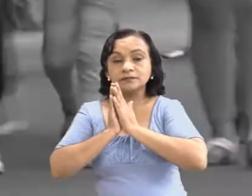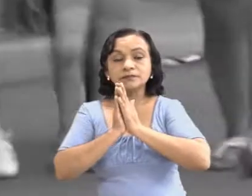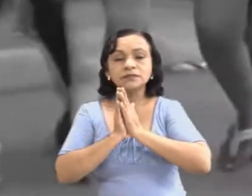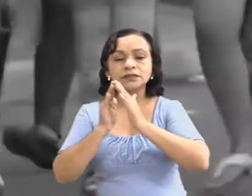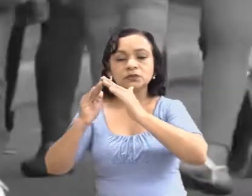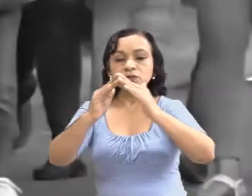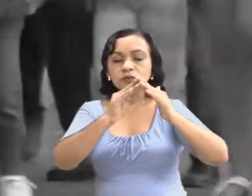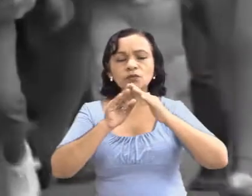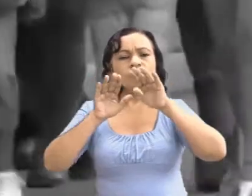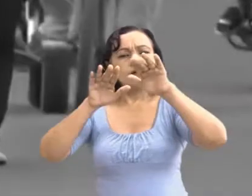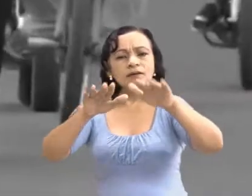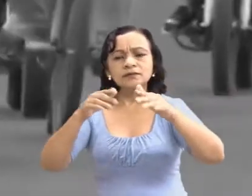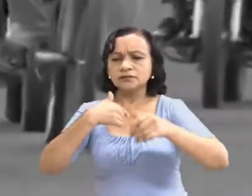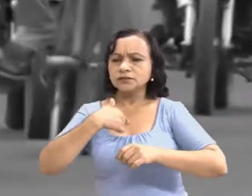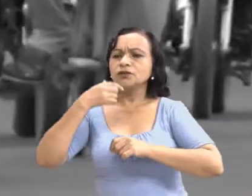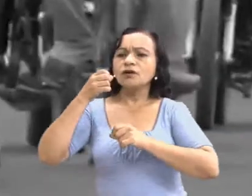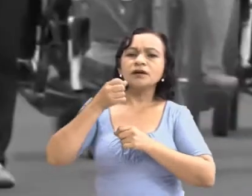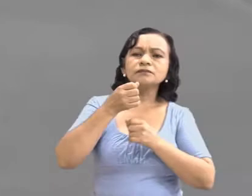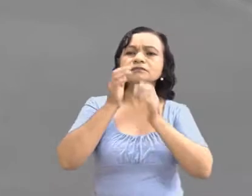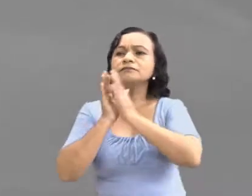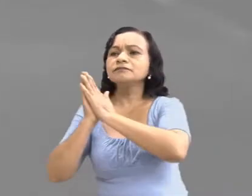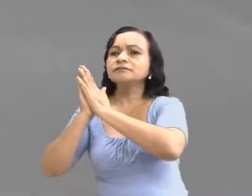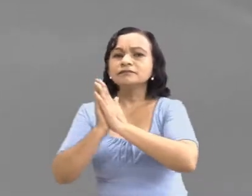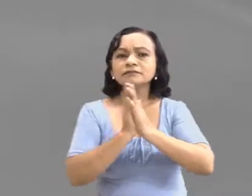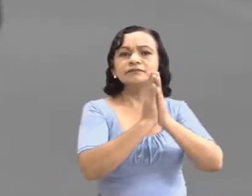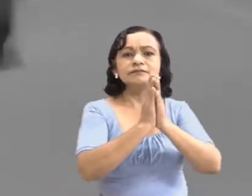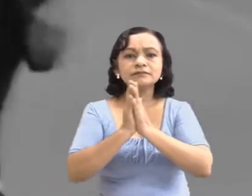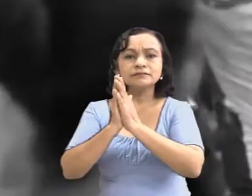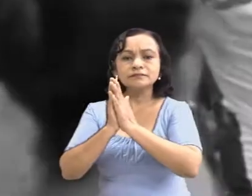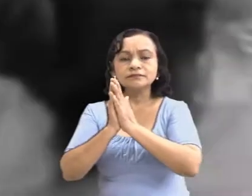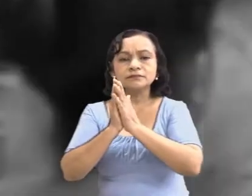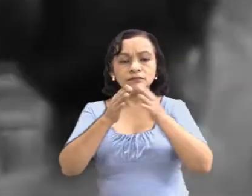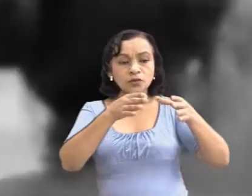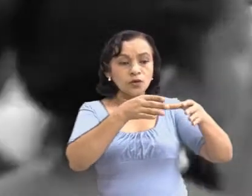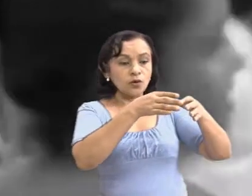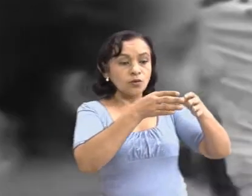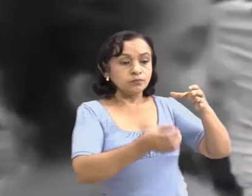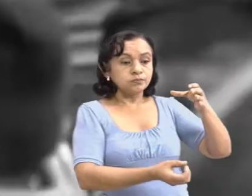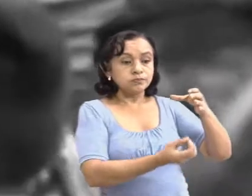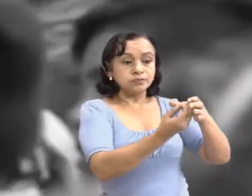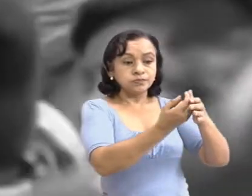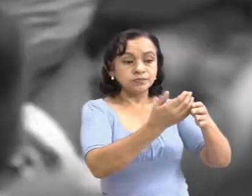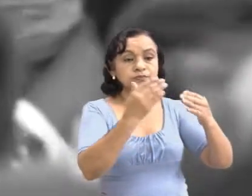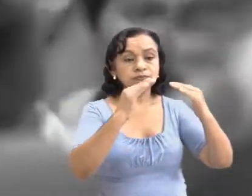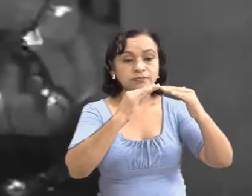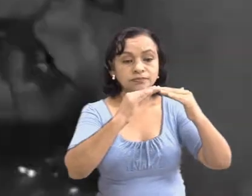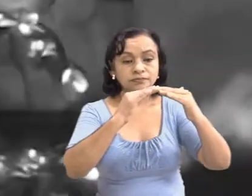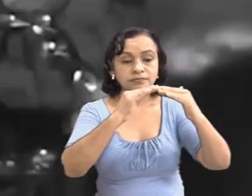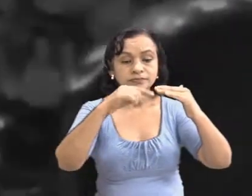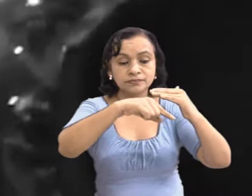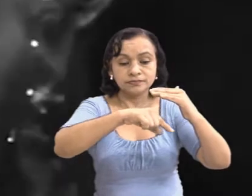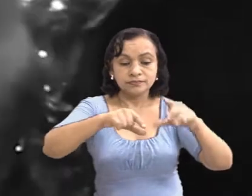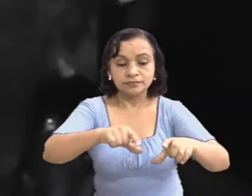León, yo anduve gritando. Y lo que tenían era ponían un cerro sobre las aceras, en la orilla de las